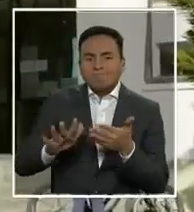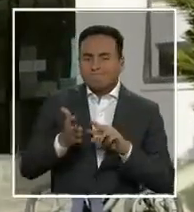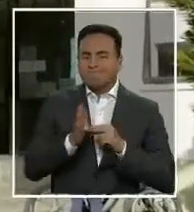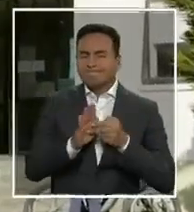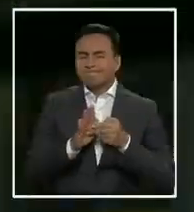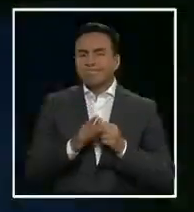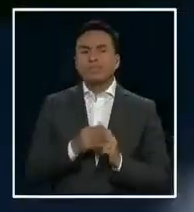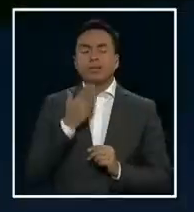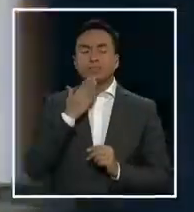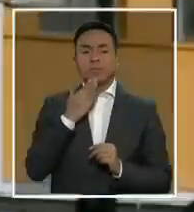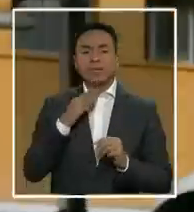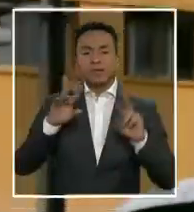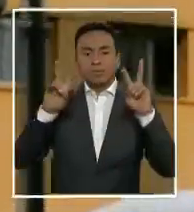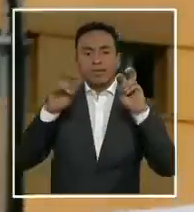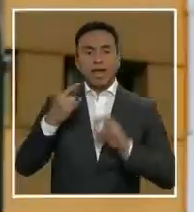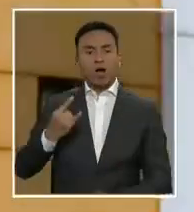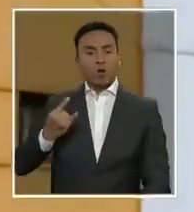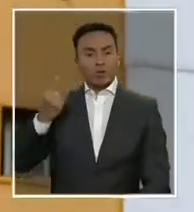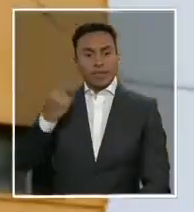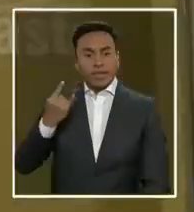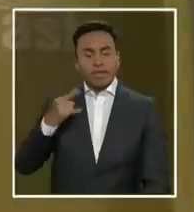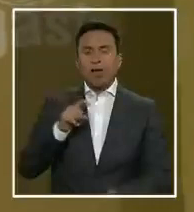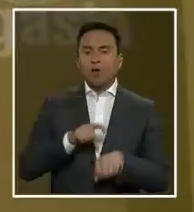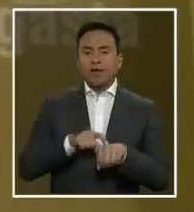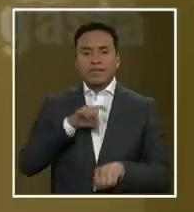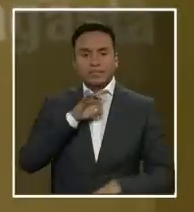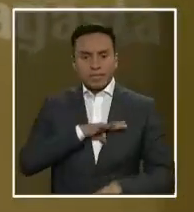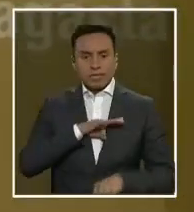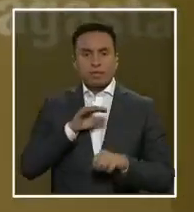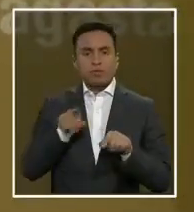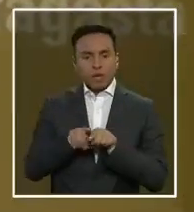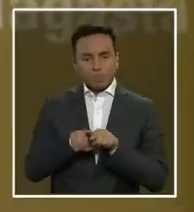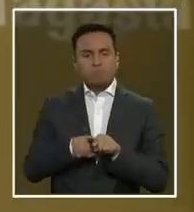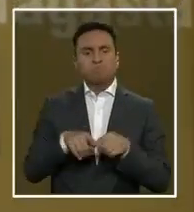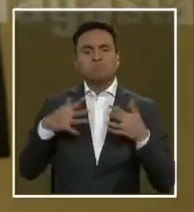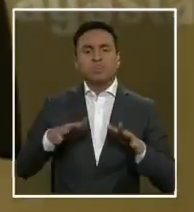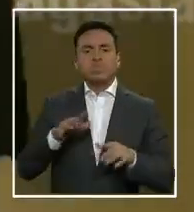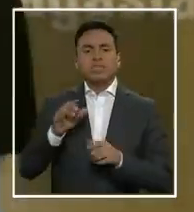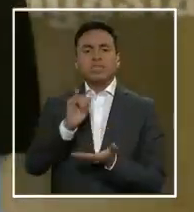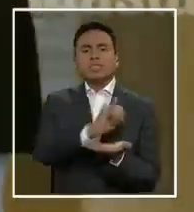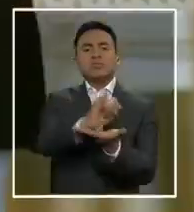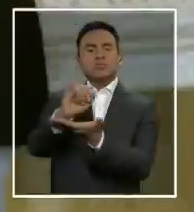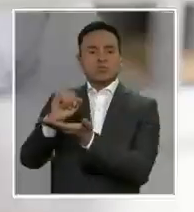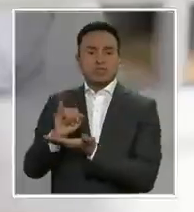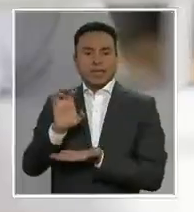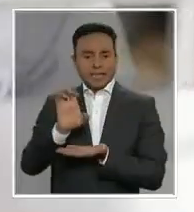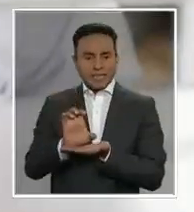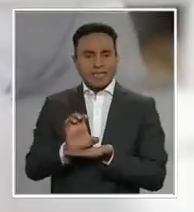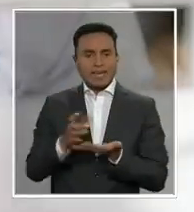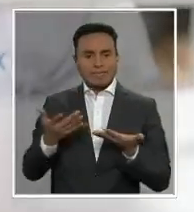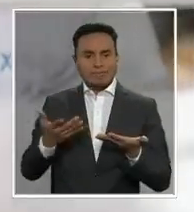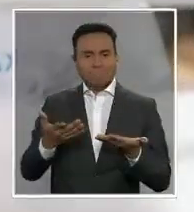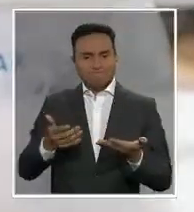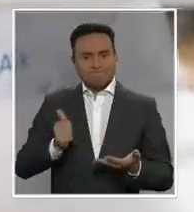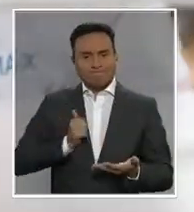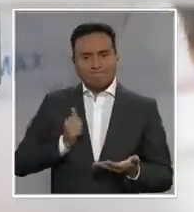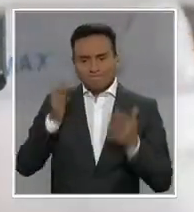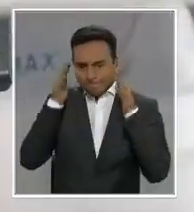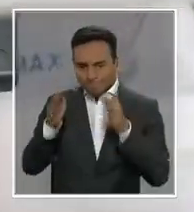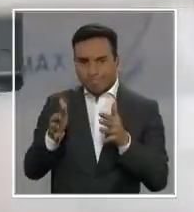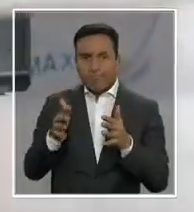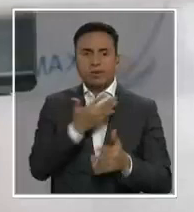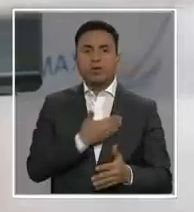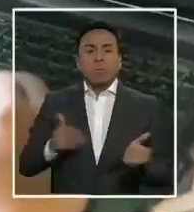y en materia universitaria es hora de que chile se ponga al día con sus instituciones estatales durante nuestro gobierno